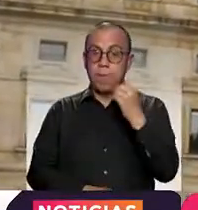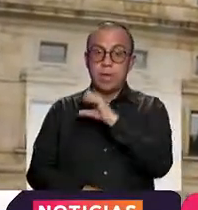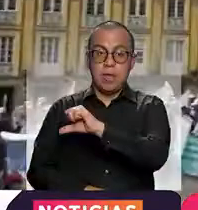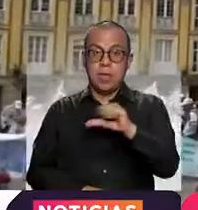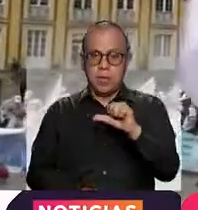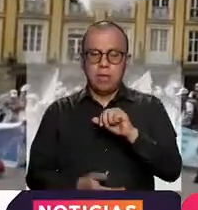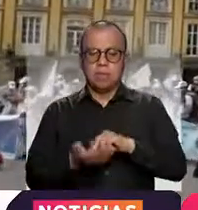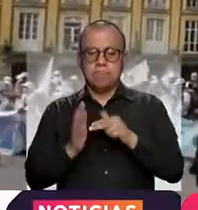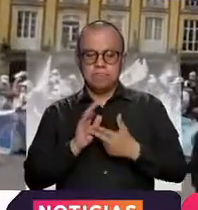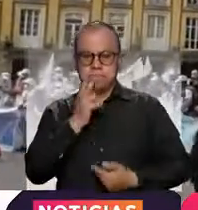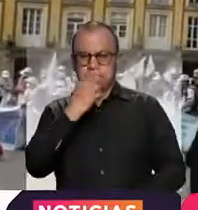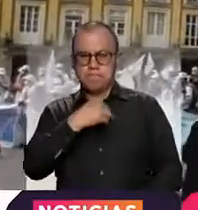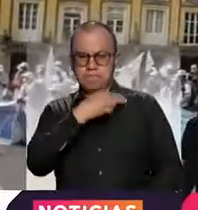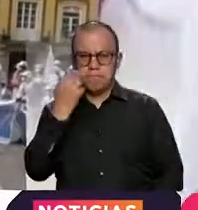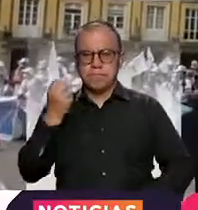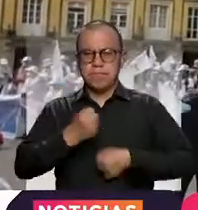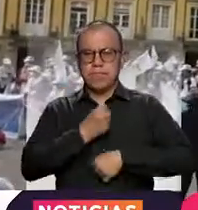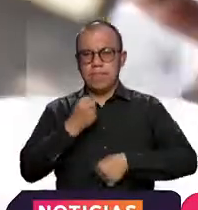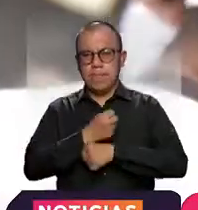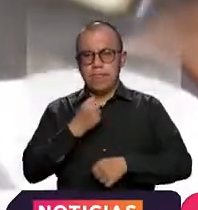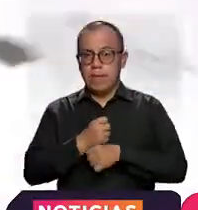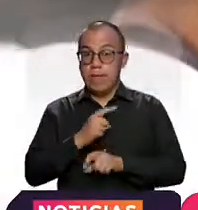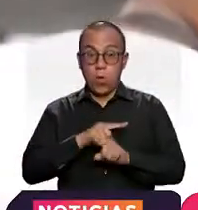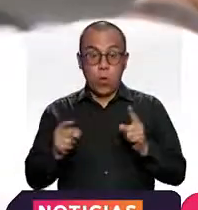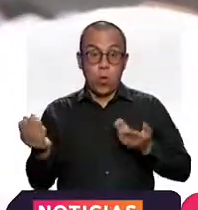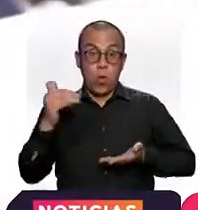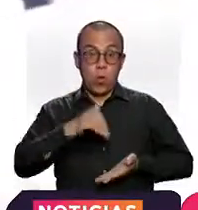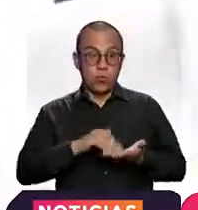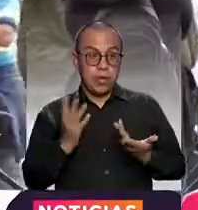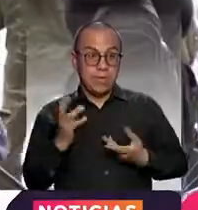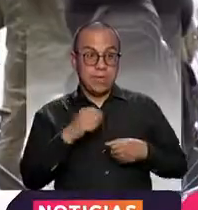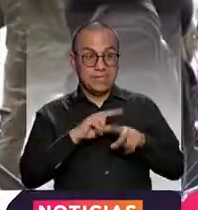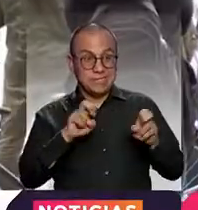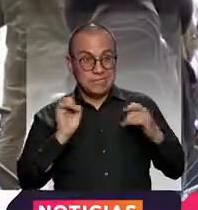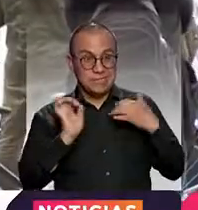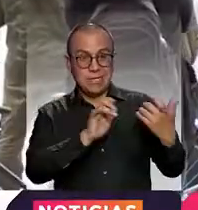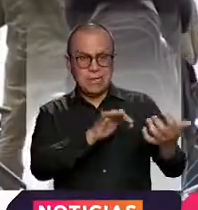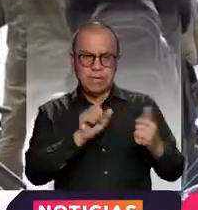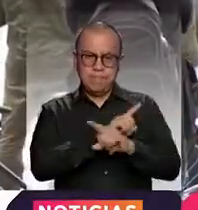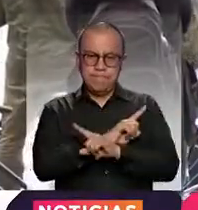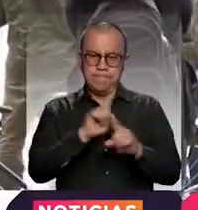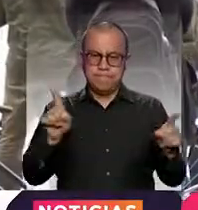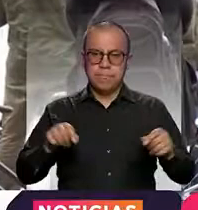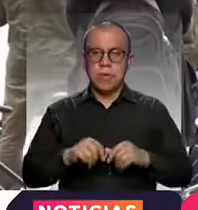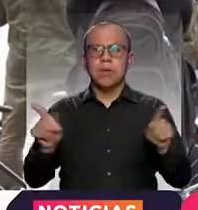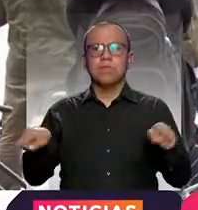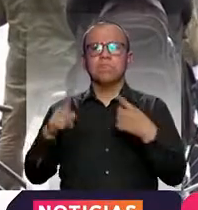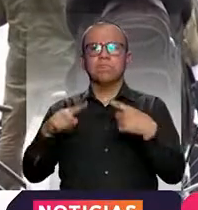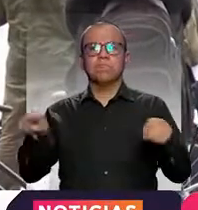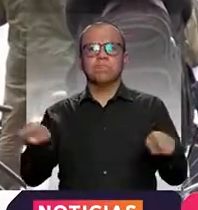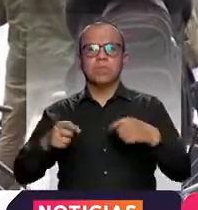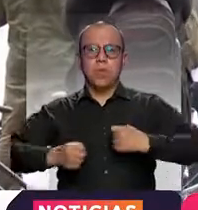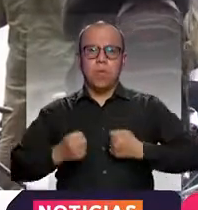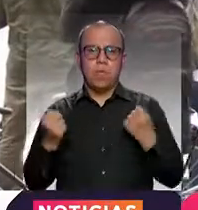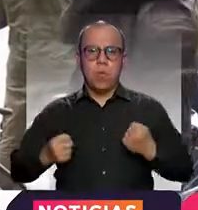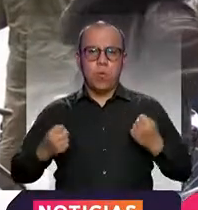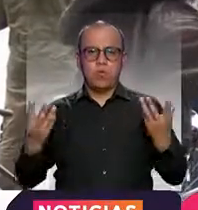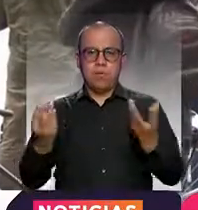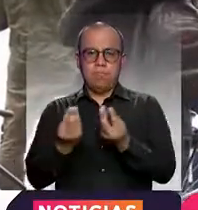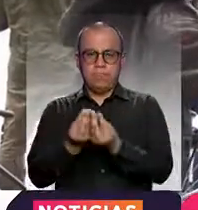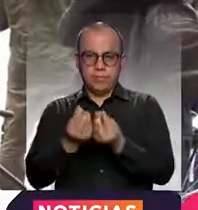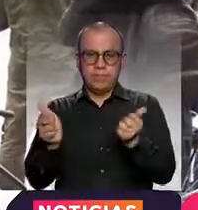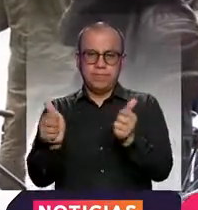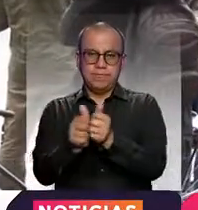reiteraron su compromiso con el cumplimiento de no volver a la guerra. El acto estuvo acompañado por la Orquesta Filarmónica de Bogotá.